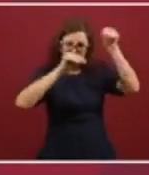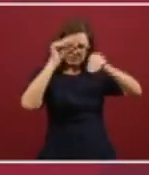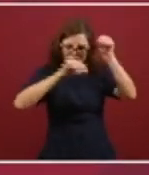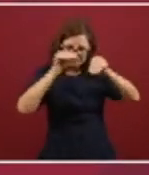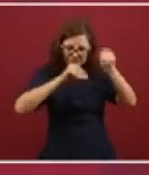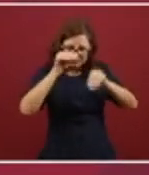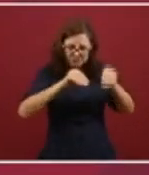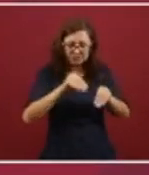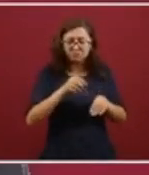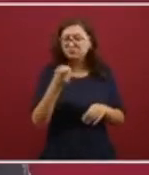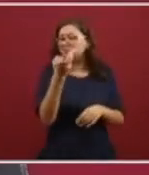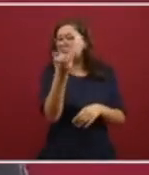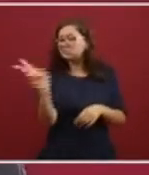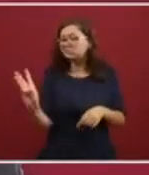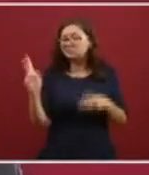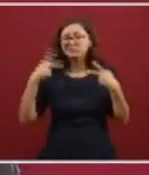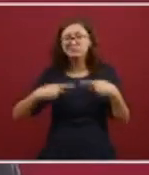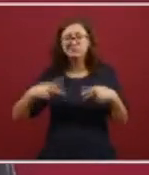tiene